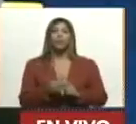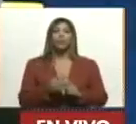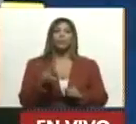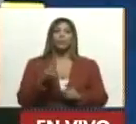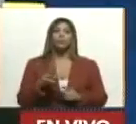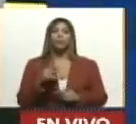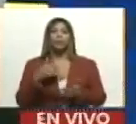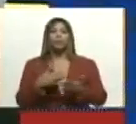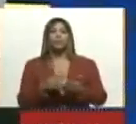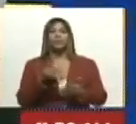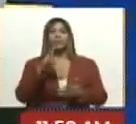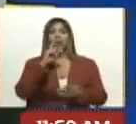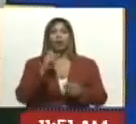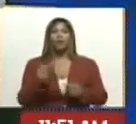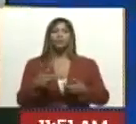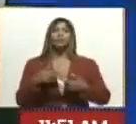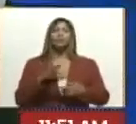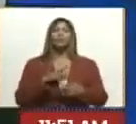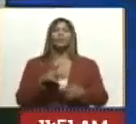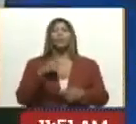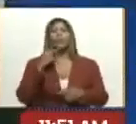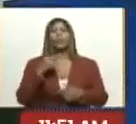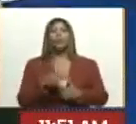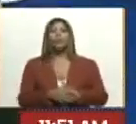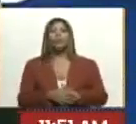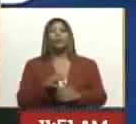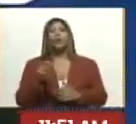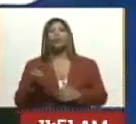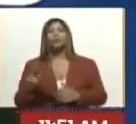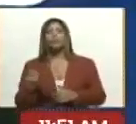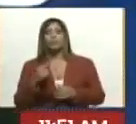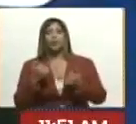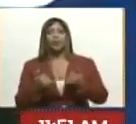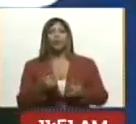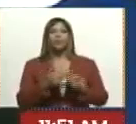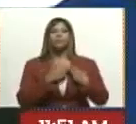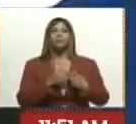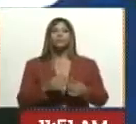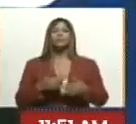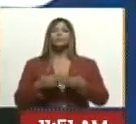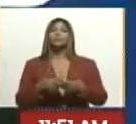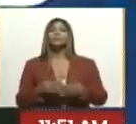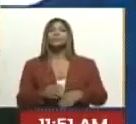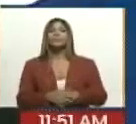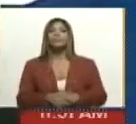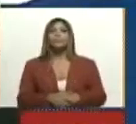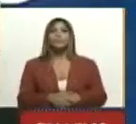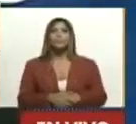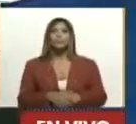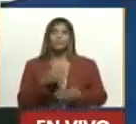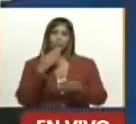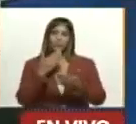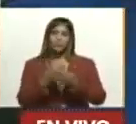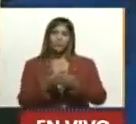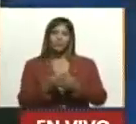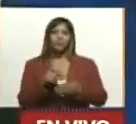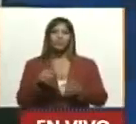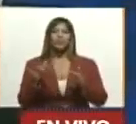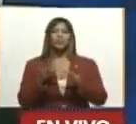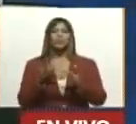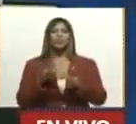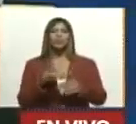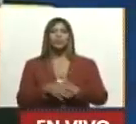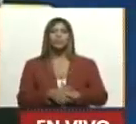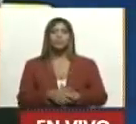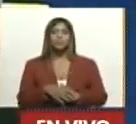a 3 años del secuestro del diplomático Alex Saab. Nos corresponde devolver el pase al estudio. Gracias por establecer este contacto